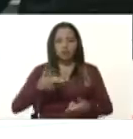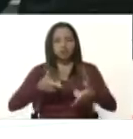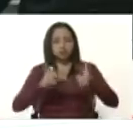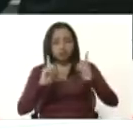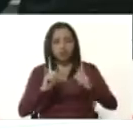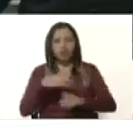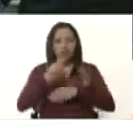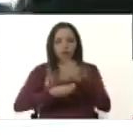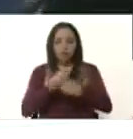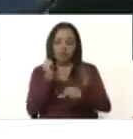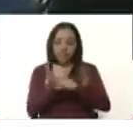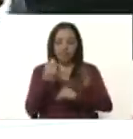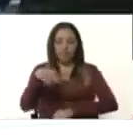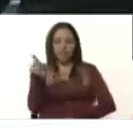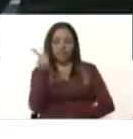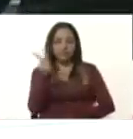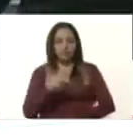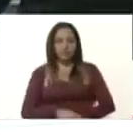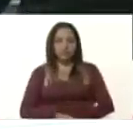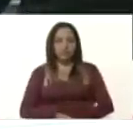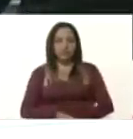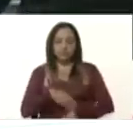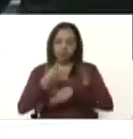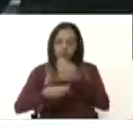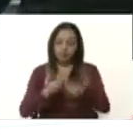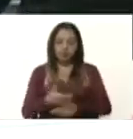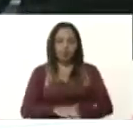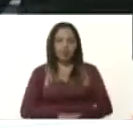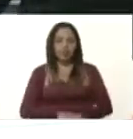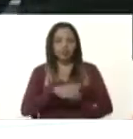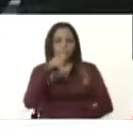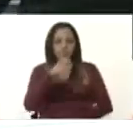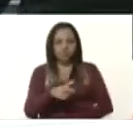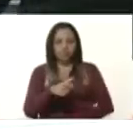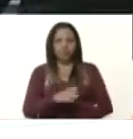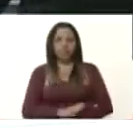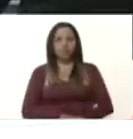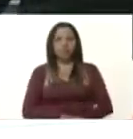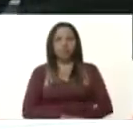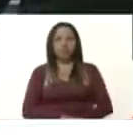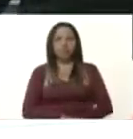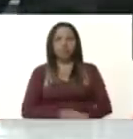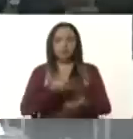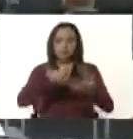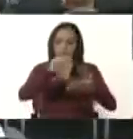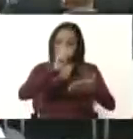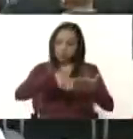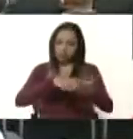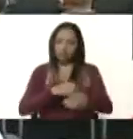funcionar en el territorio nacional. Por favor, proceda. Licenciado Yoselit Ramírez.